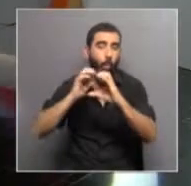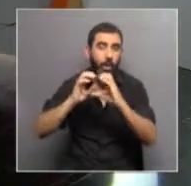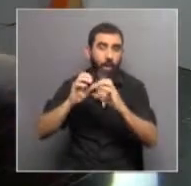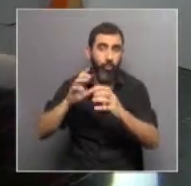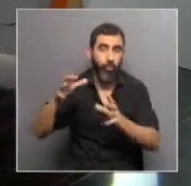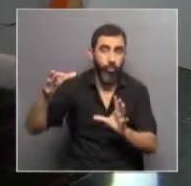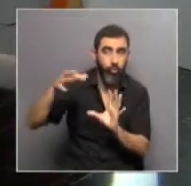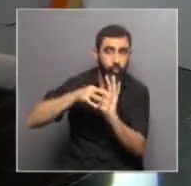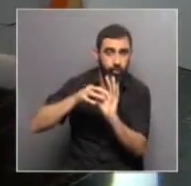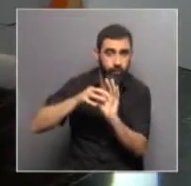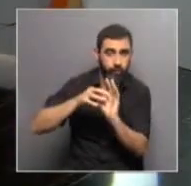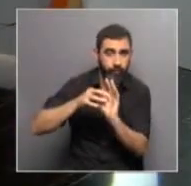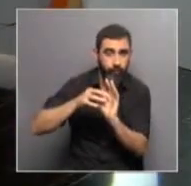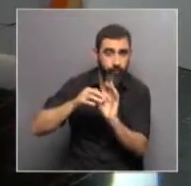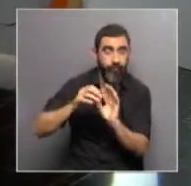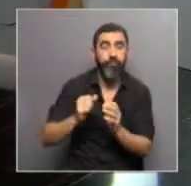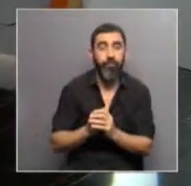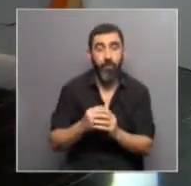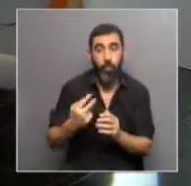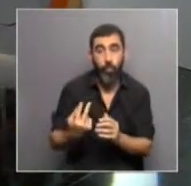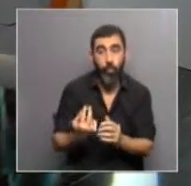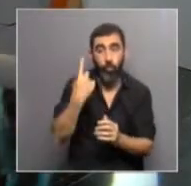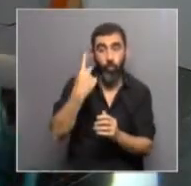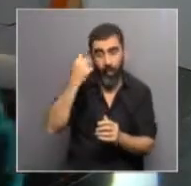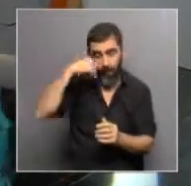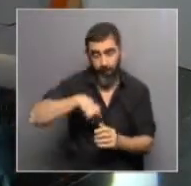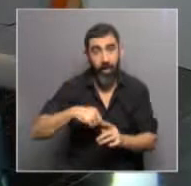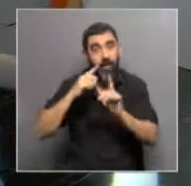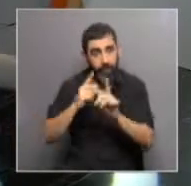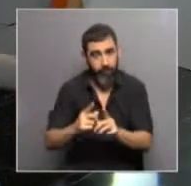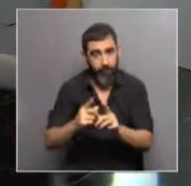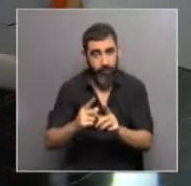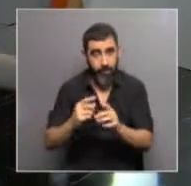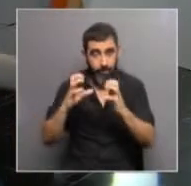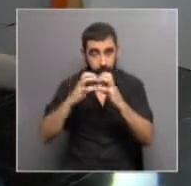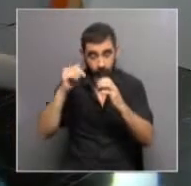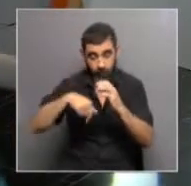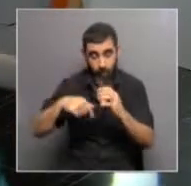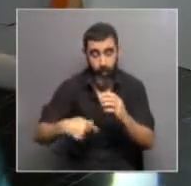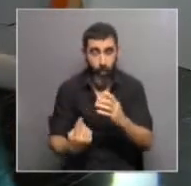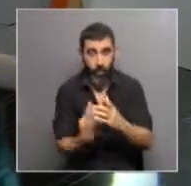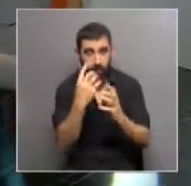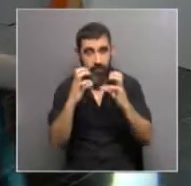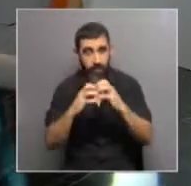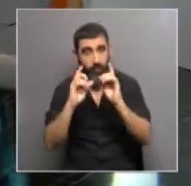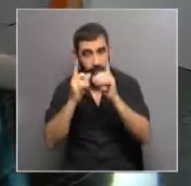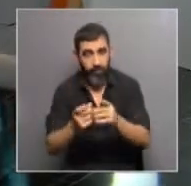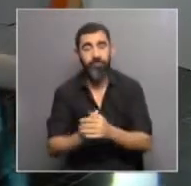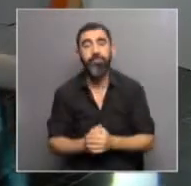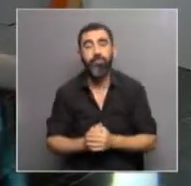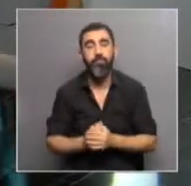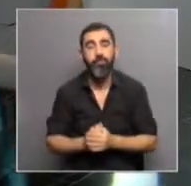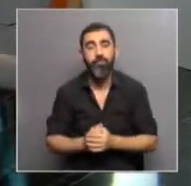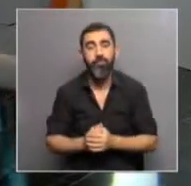moleculares, neurotransmisores, que van en las dos direcciones, es decir, del cerebro al intestino y del intestino al cerebro. Gianfranco,